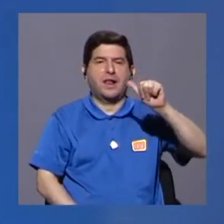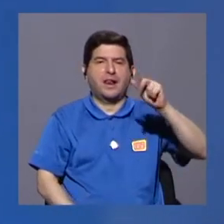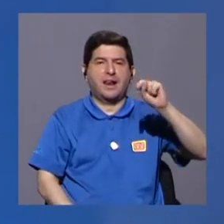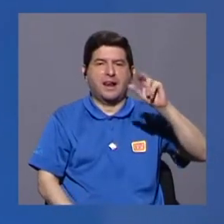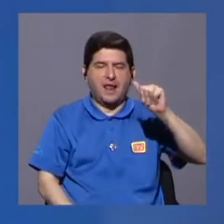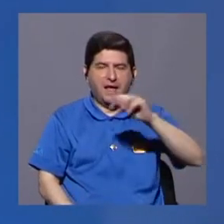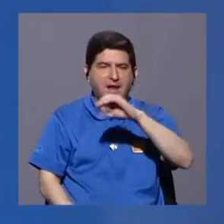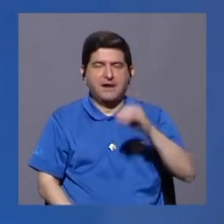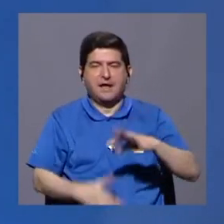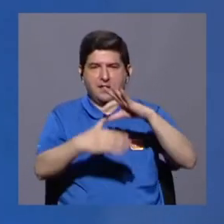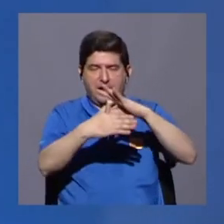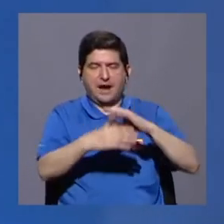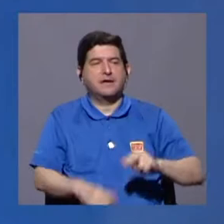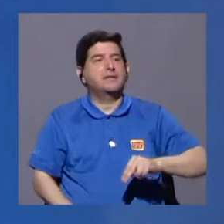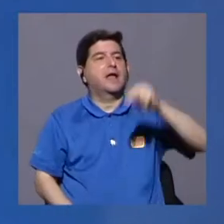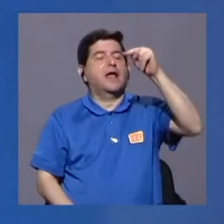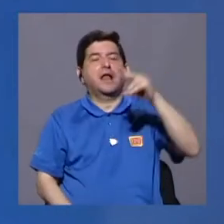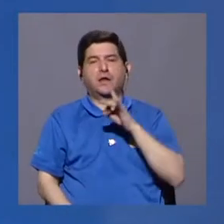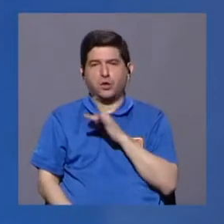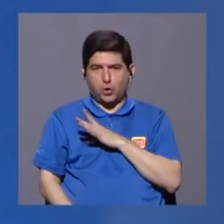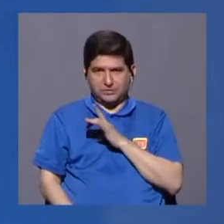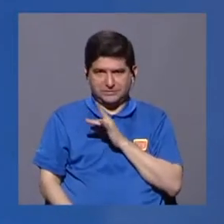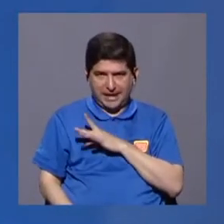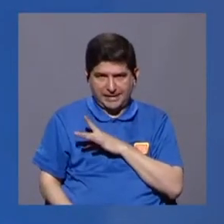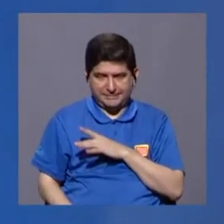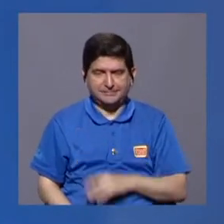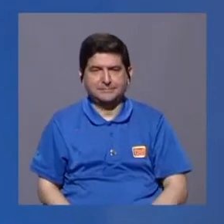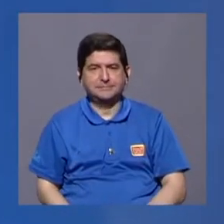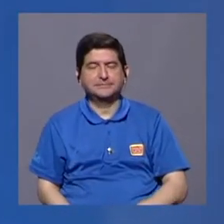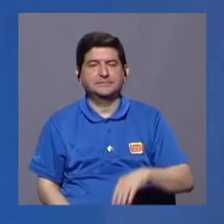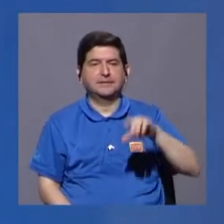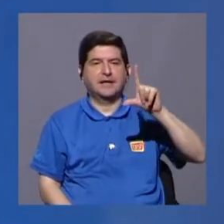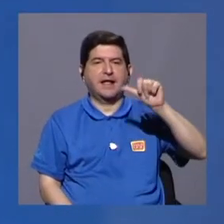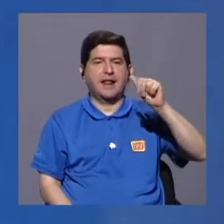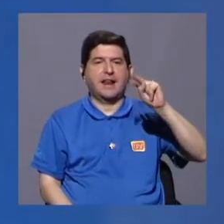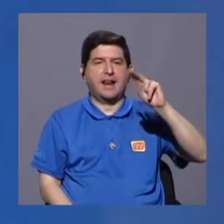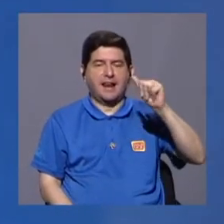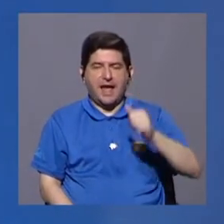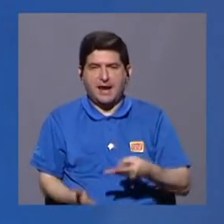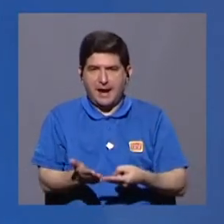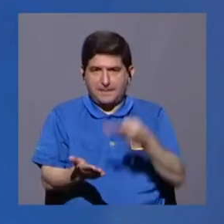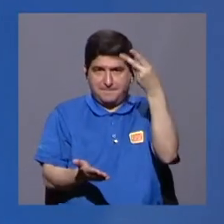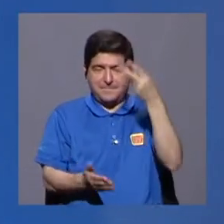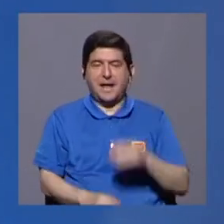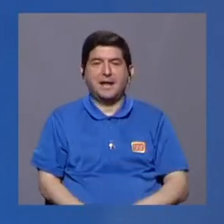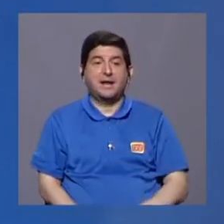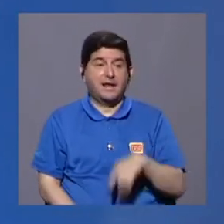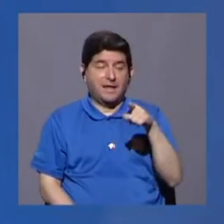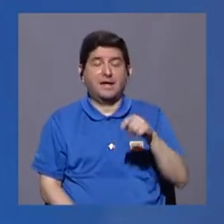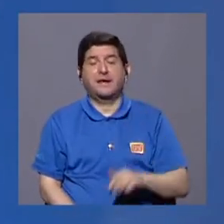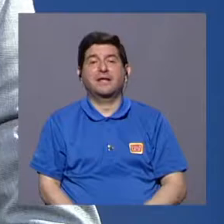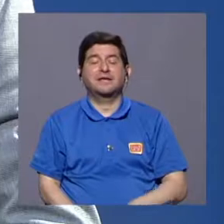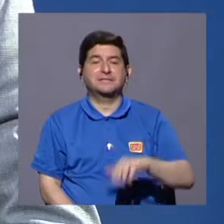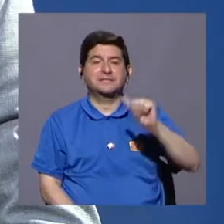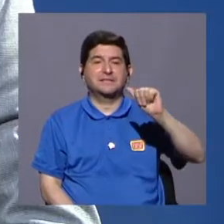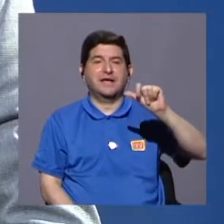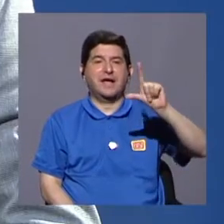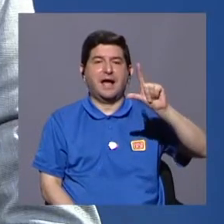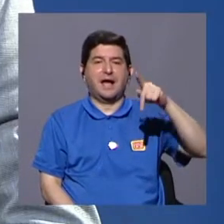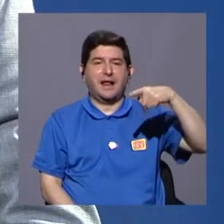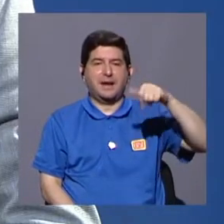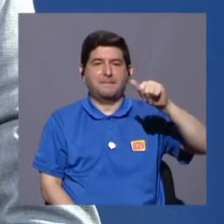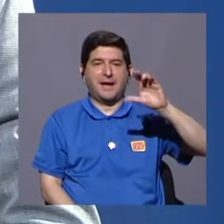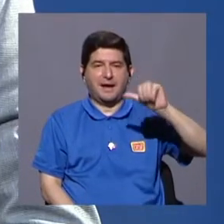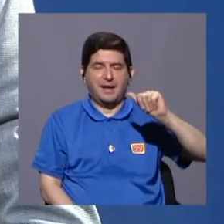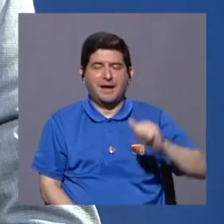del norte de chile y la lana que tiene valor es la lana que le llaman de alpaca baby que es de la